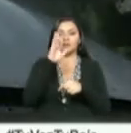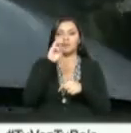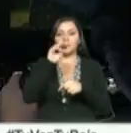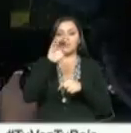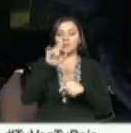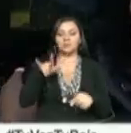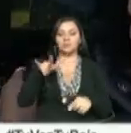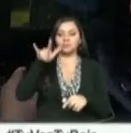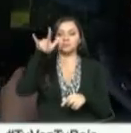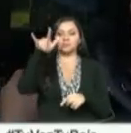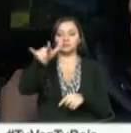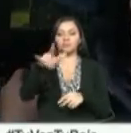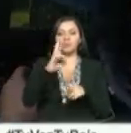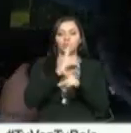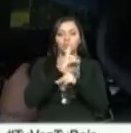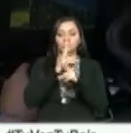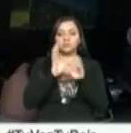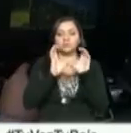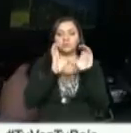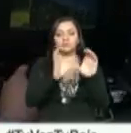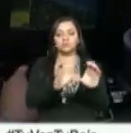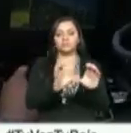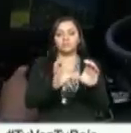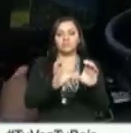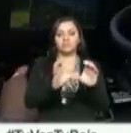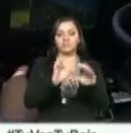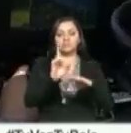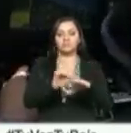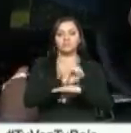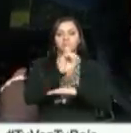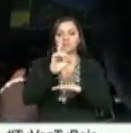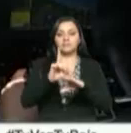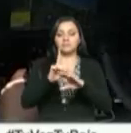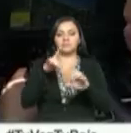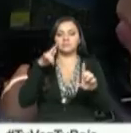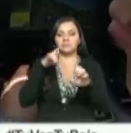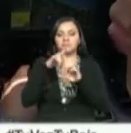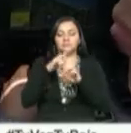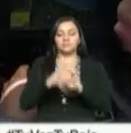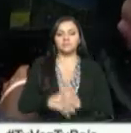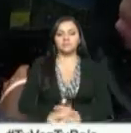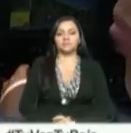pistas aéreas acreditadas por la Dirección de Aviación Civil.